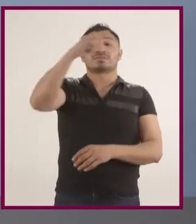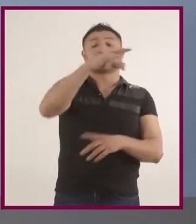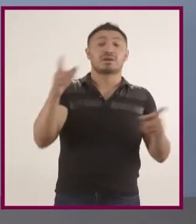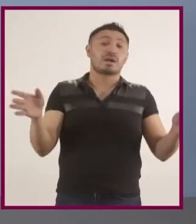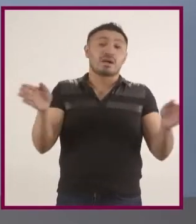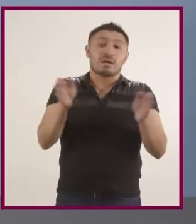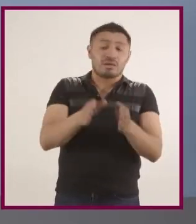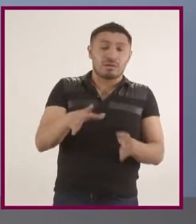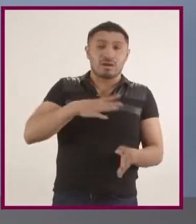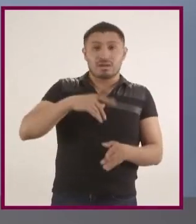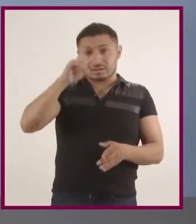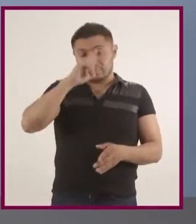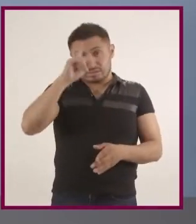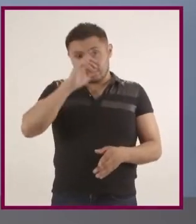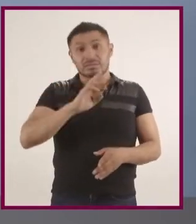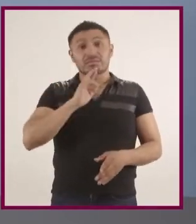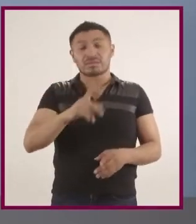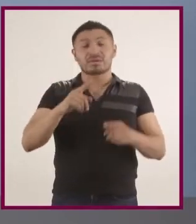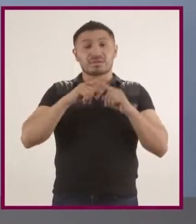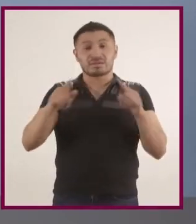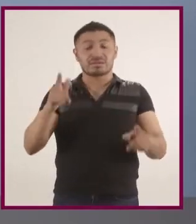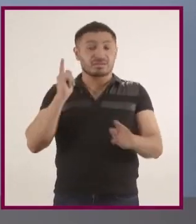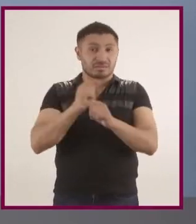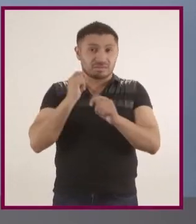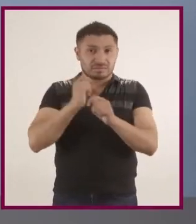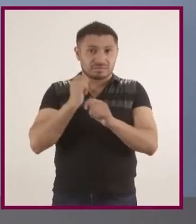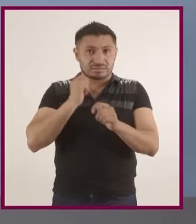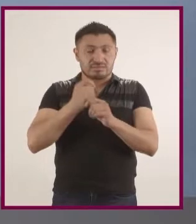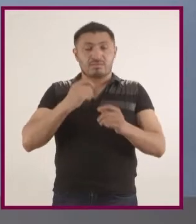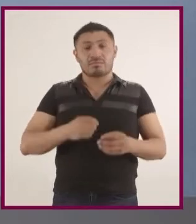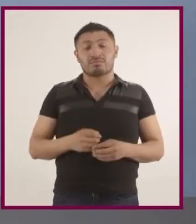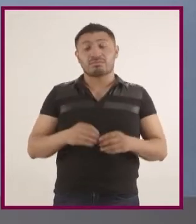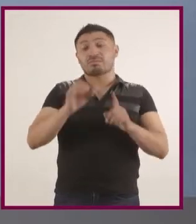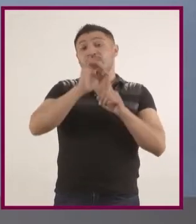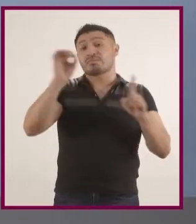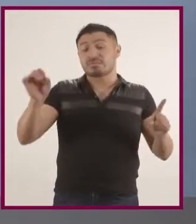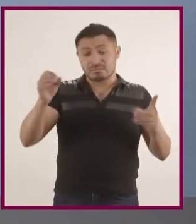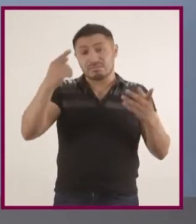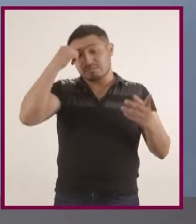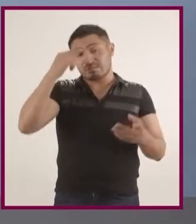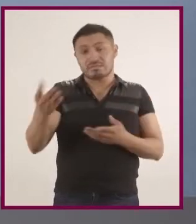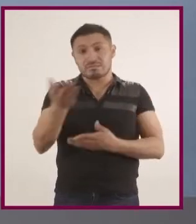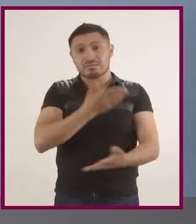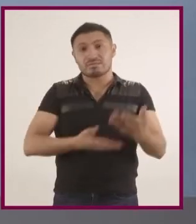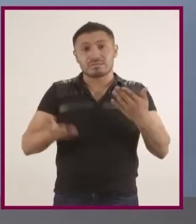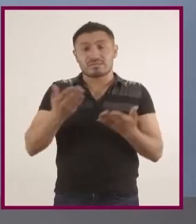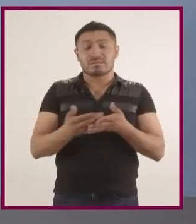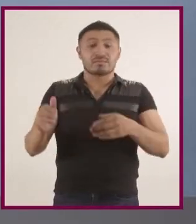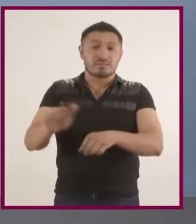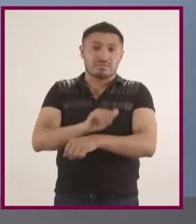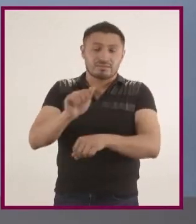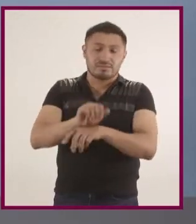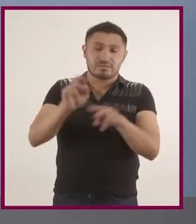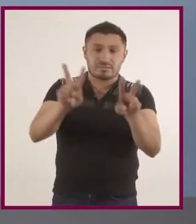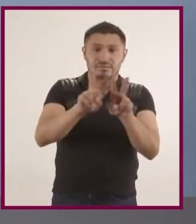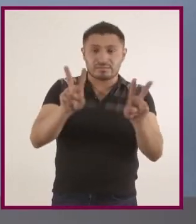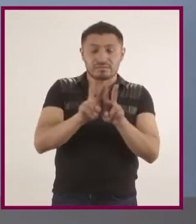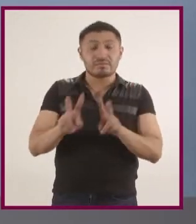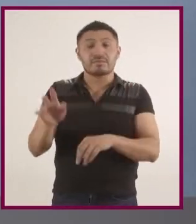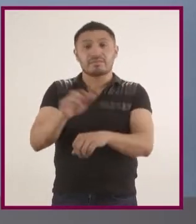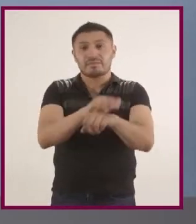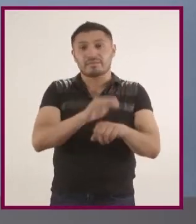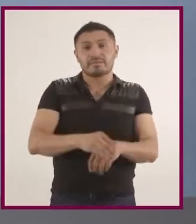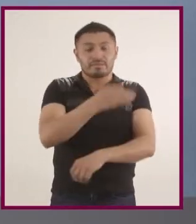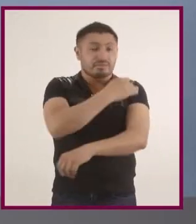corto se sugiere mejor usar otro medio de transporte organizarse para compartir el coche con vecinos amistades